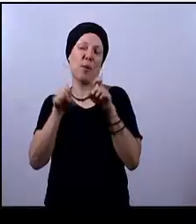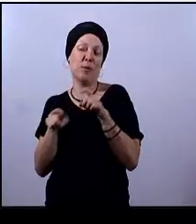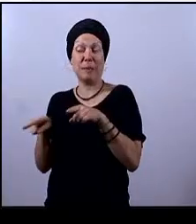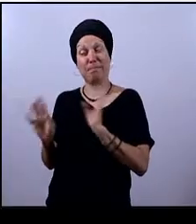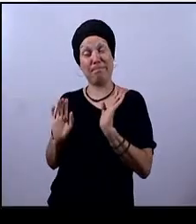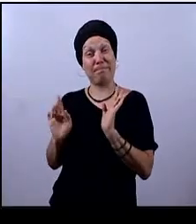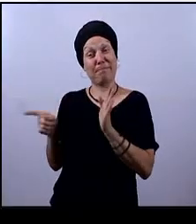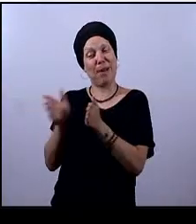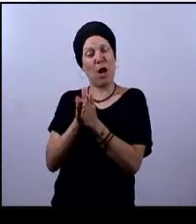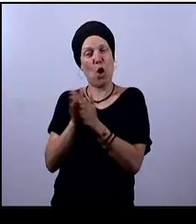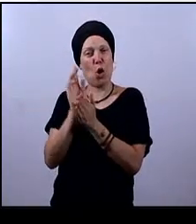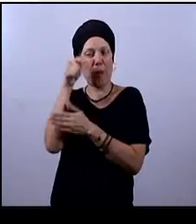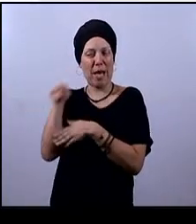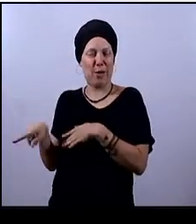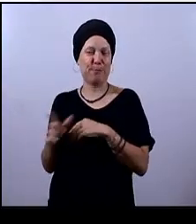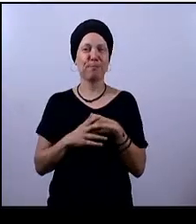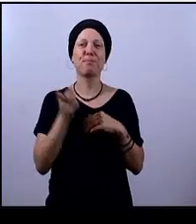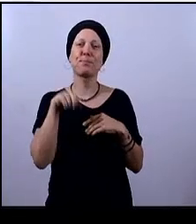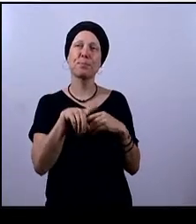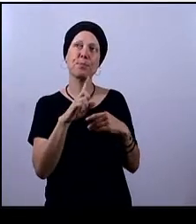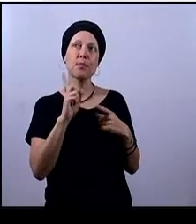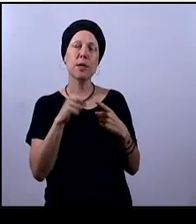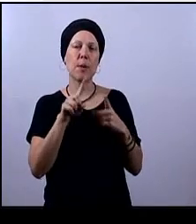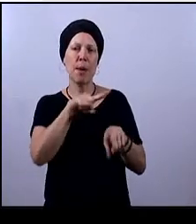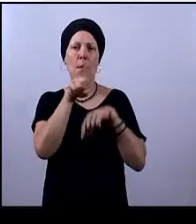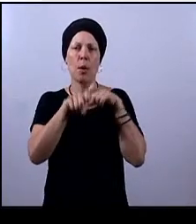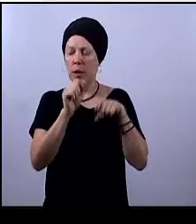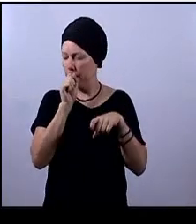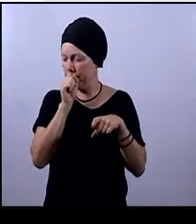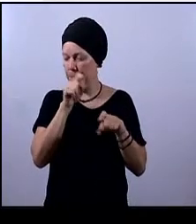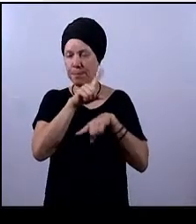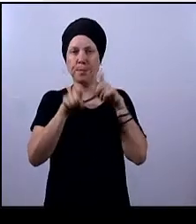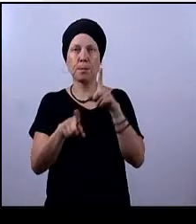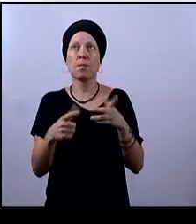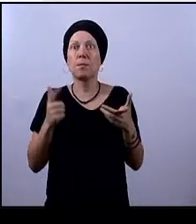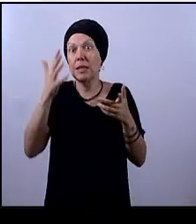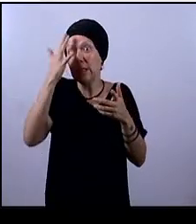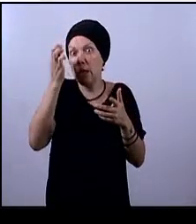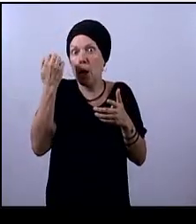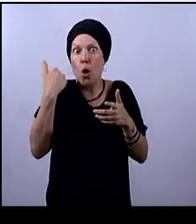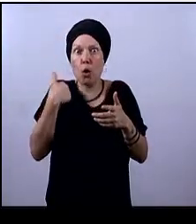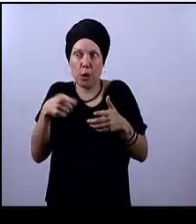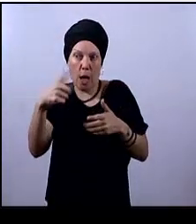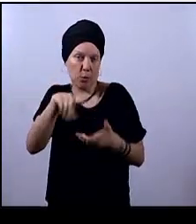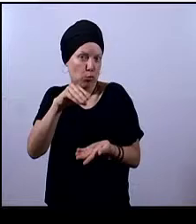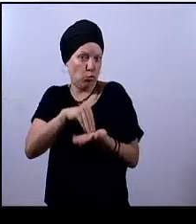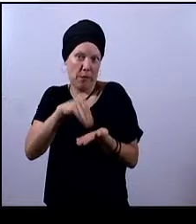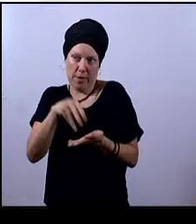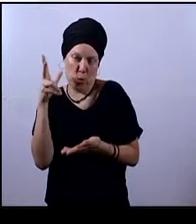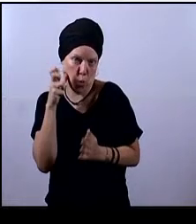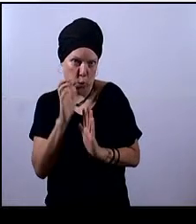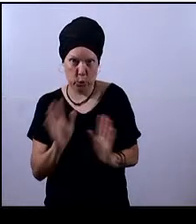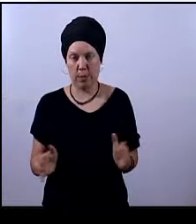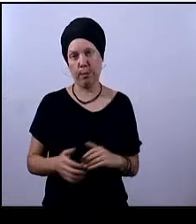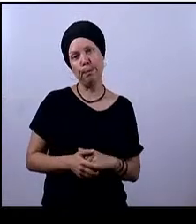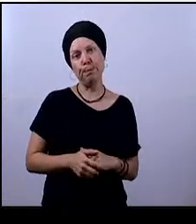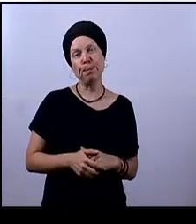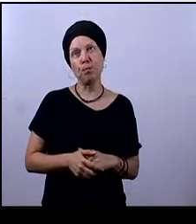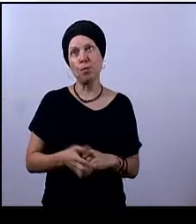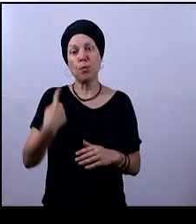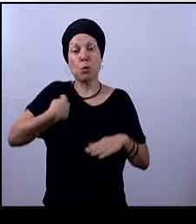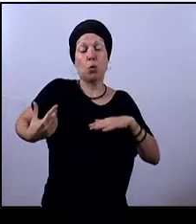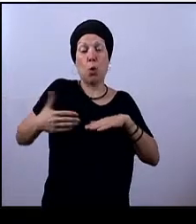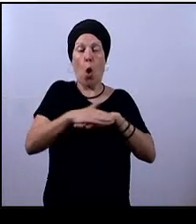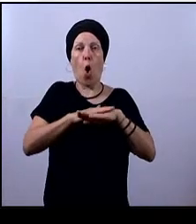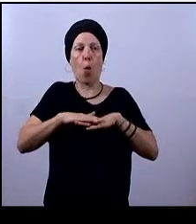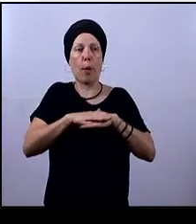consejero, la responderá él. Y en relación con la primera, creo que ya nos lo han oído decir muchas veces. Cuando desde el